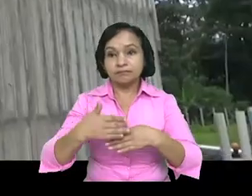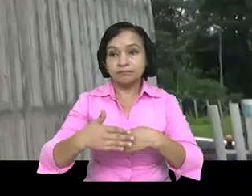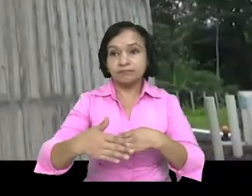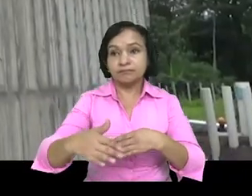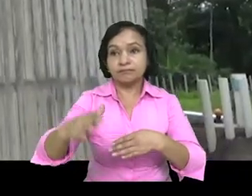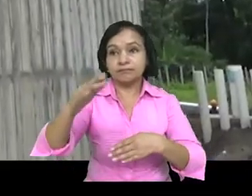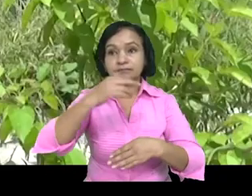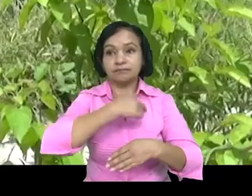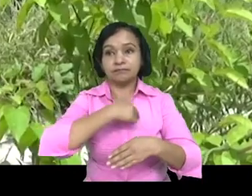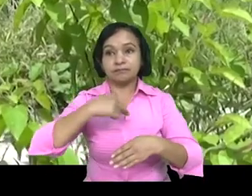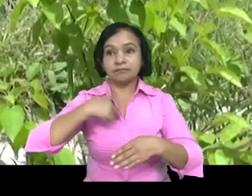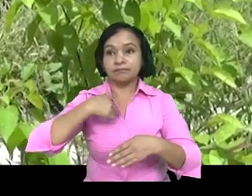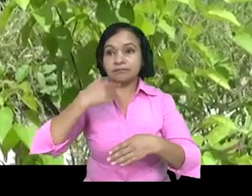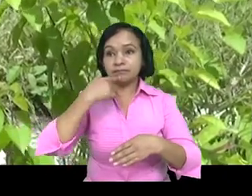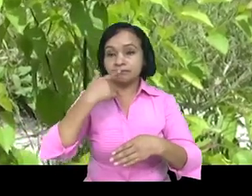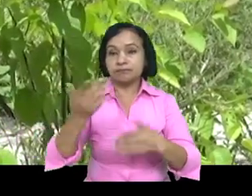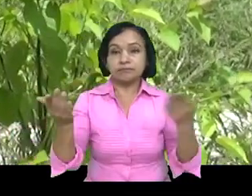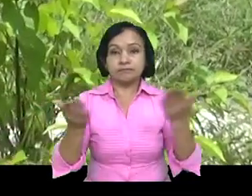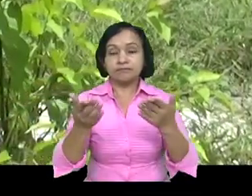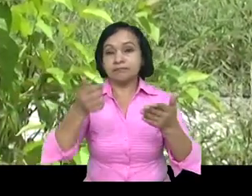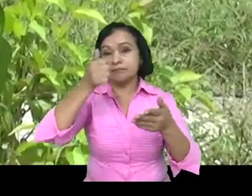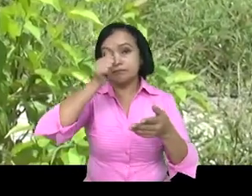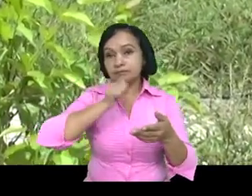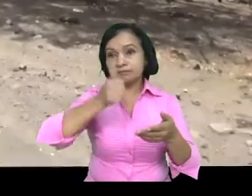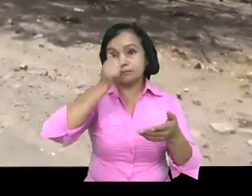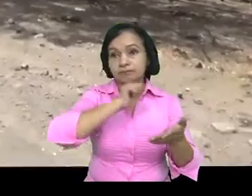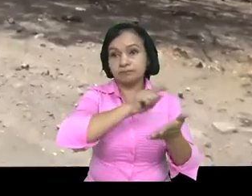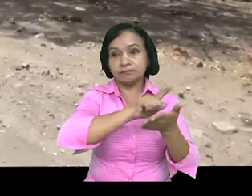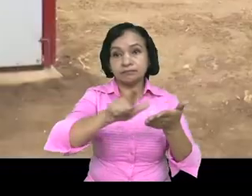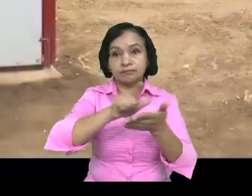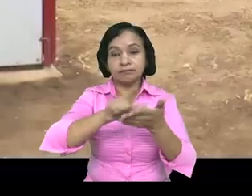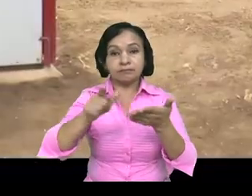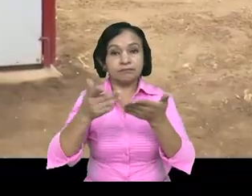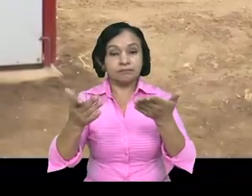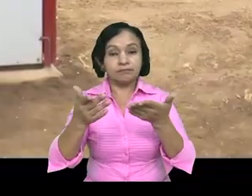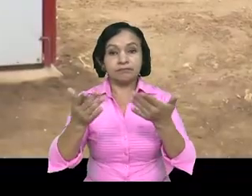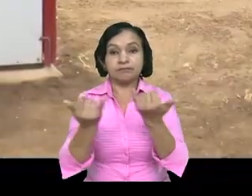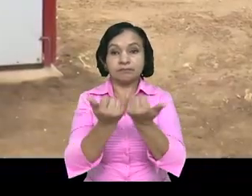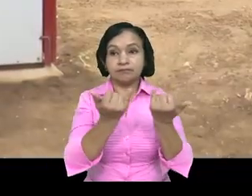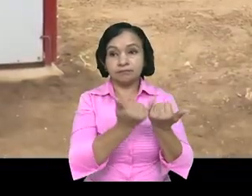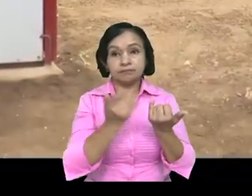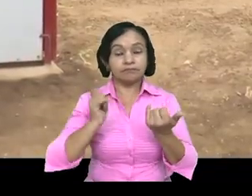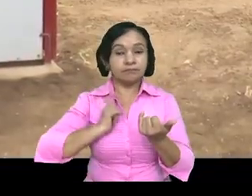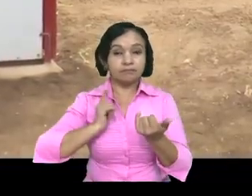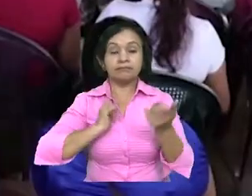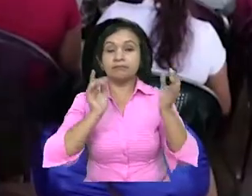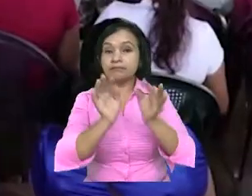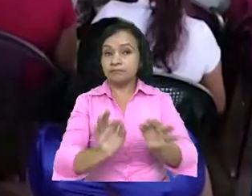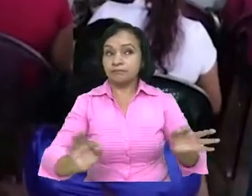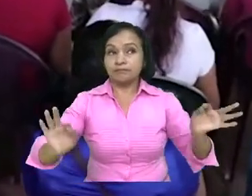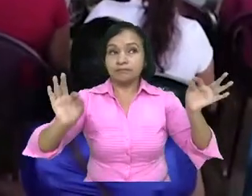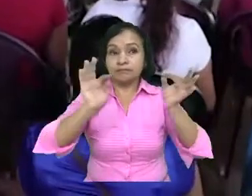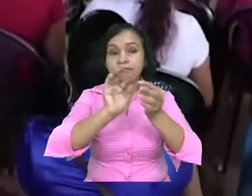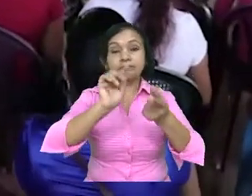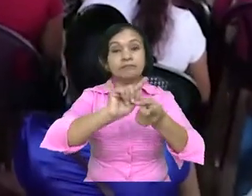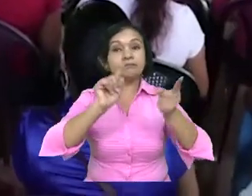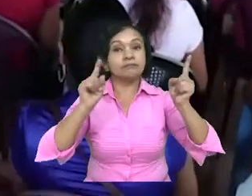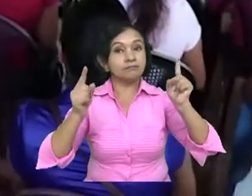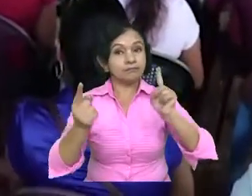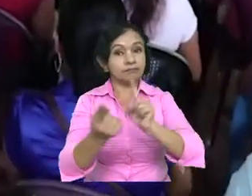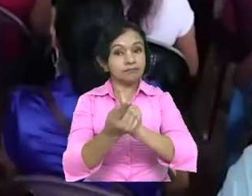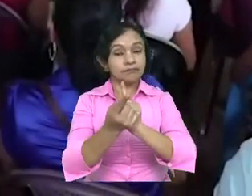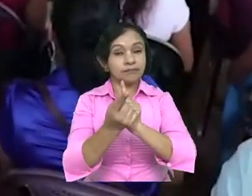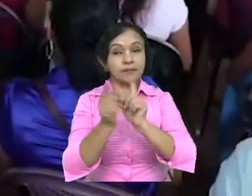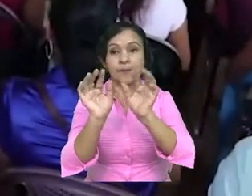que dura la ejecución de un proyecto de agua potable y saneamiento en una comunidad rural, ocurre un importante proceso de cambio. Las